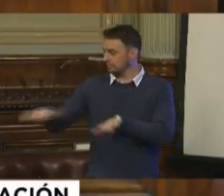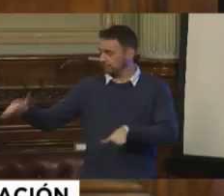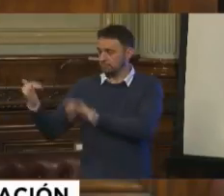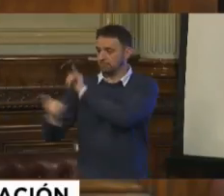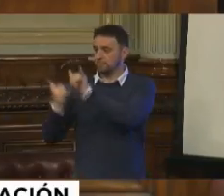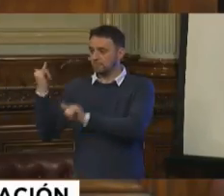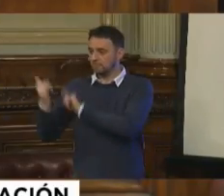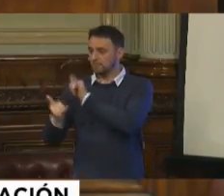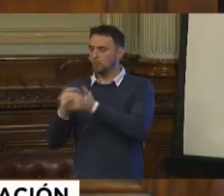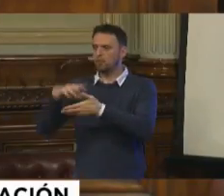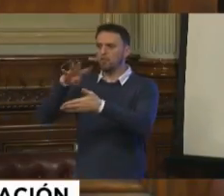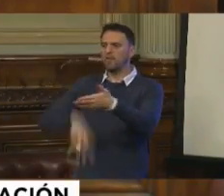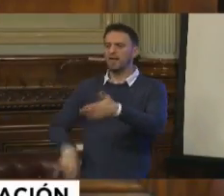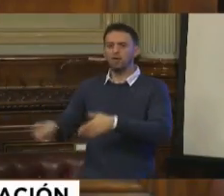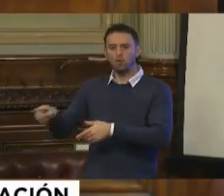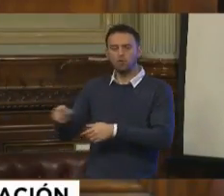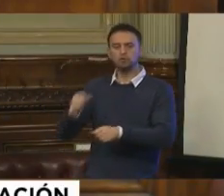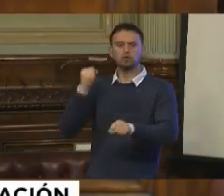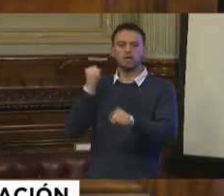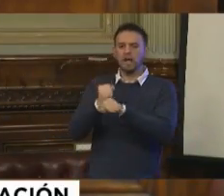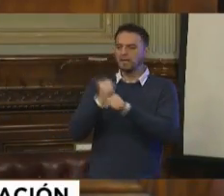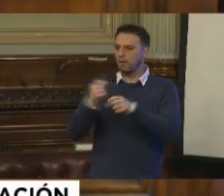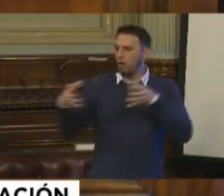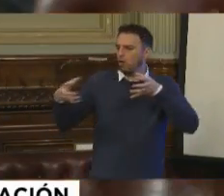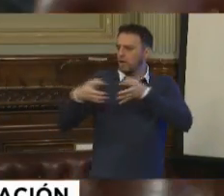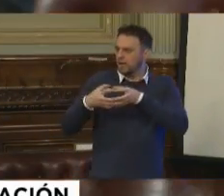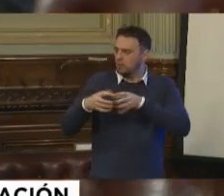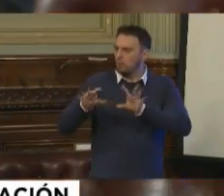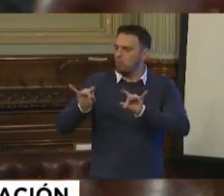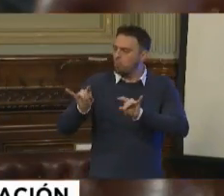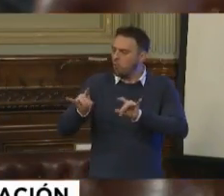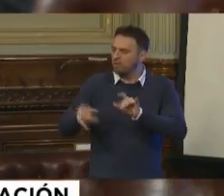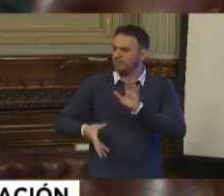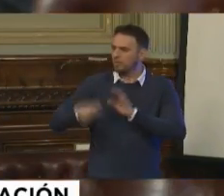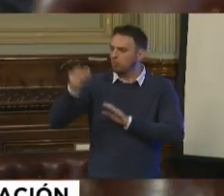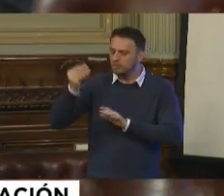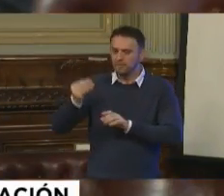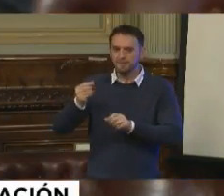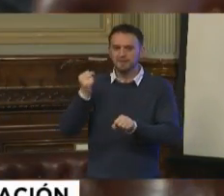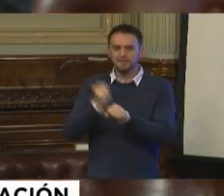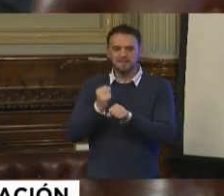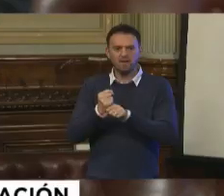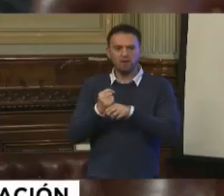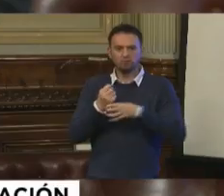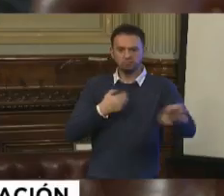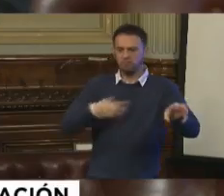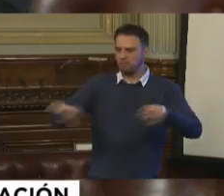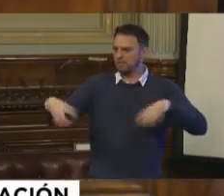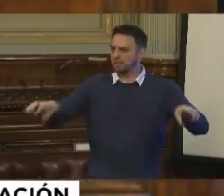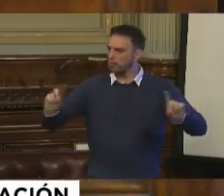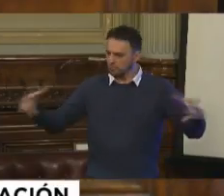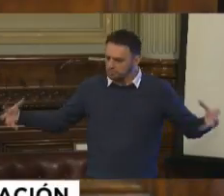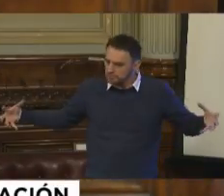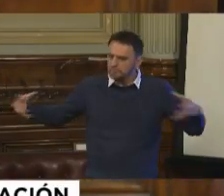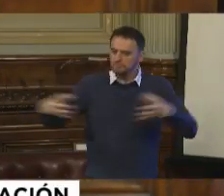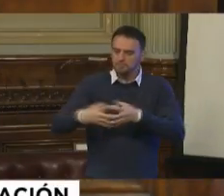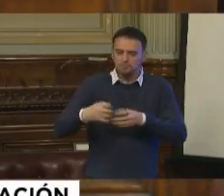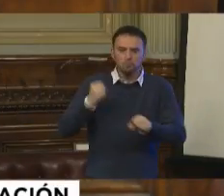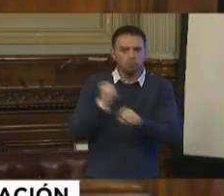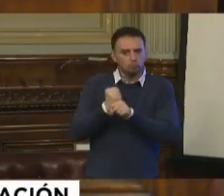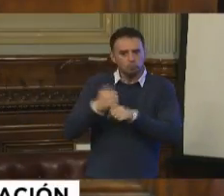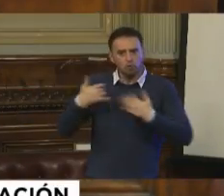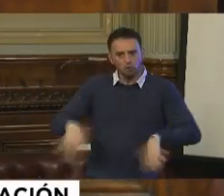este discurso tan fuerte que tenemos del trabajo en equipo que nos cuesta tanto pero tanto a los argentinos históricamente los